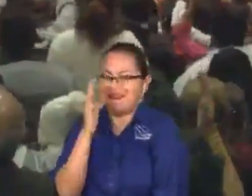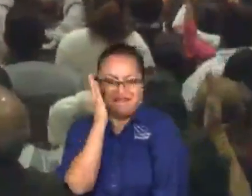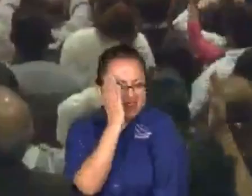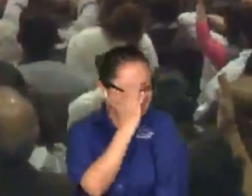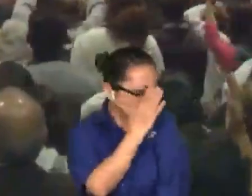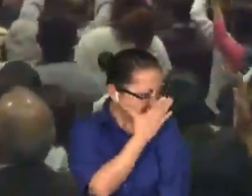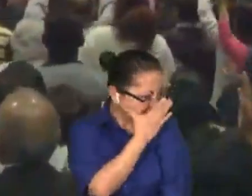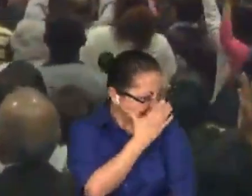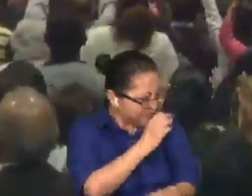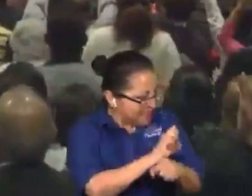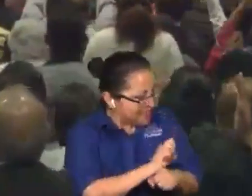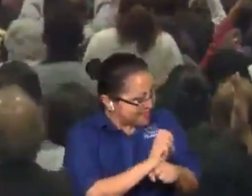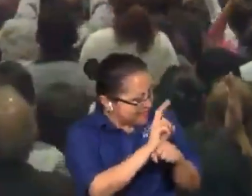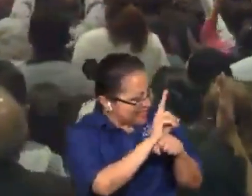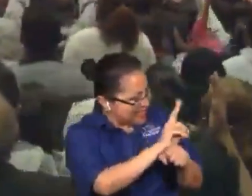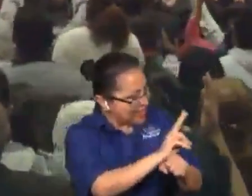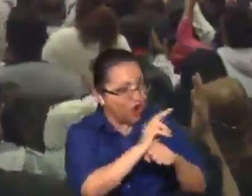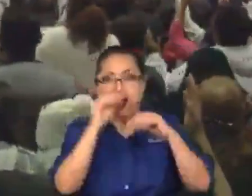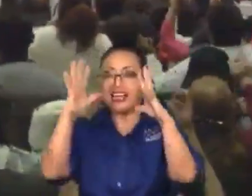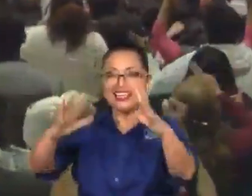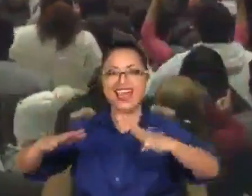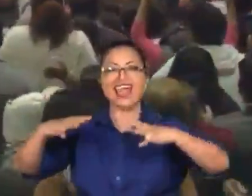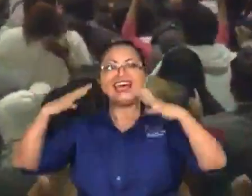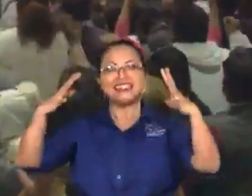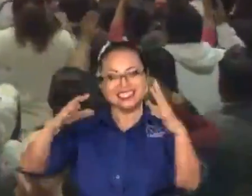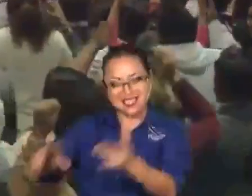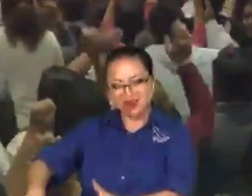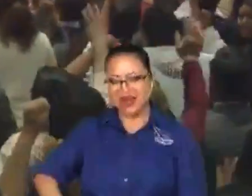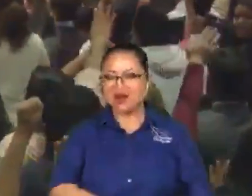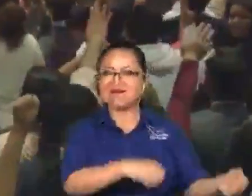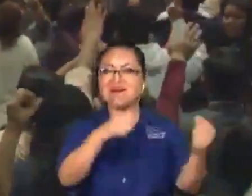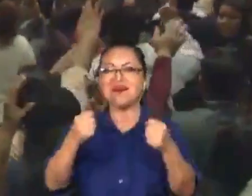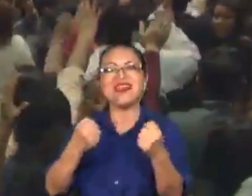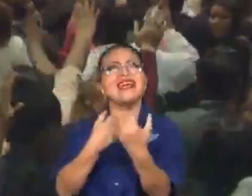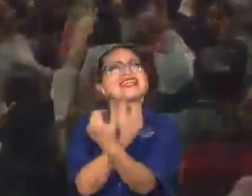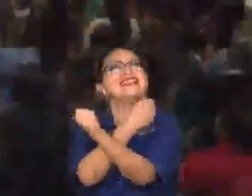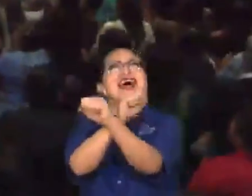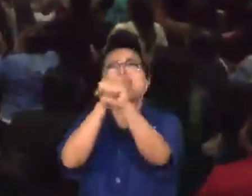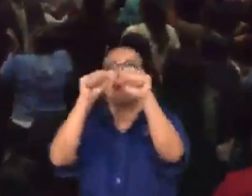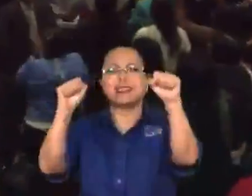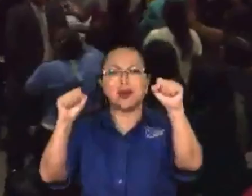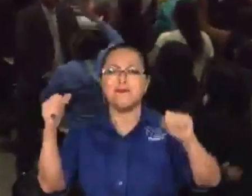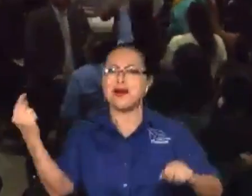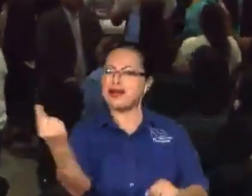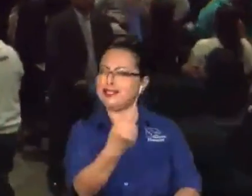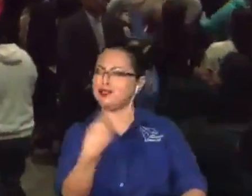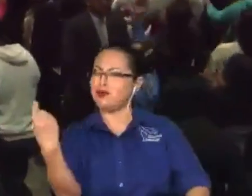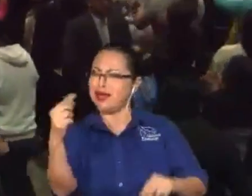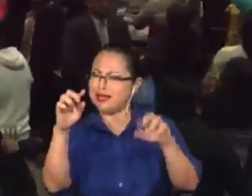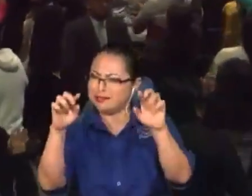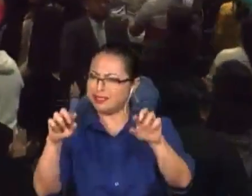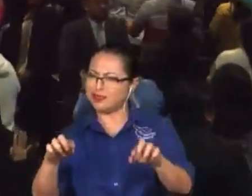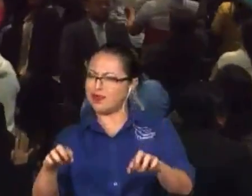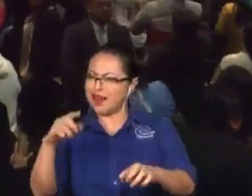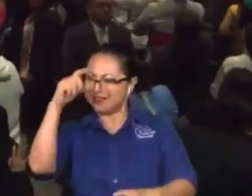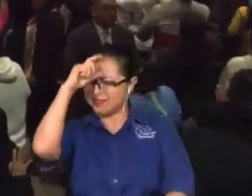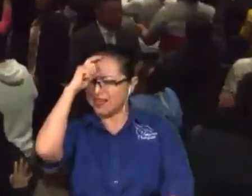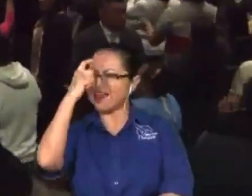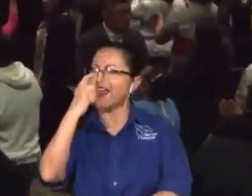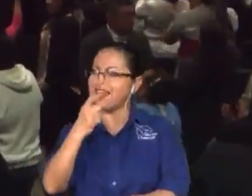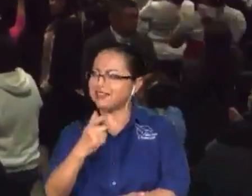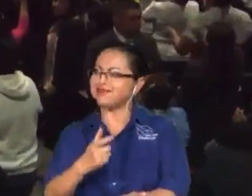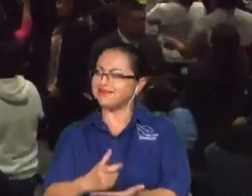No me avergüenzo de este evangelio que ha sido gran poder de la verdad, gracias a